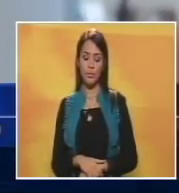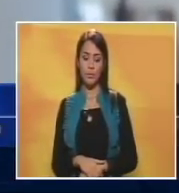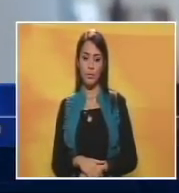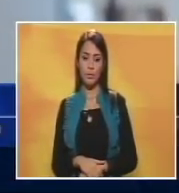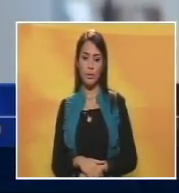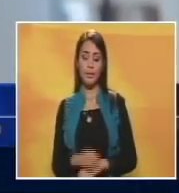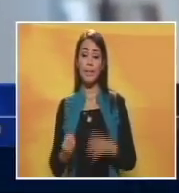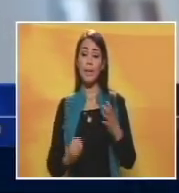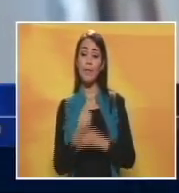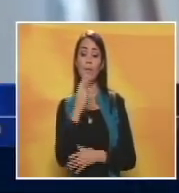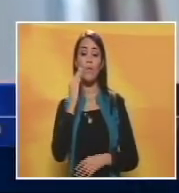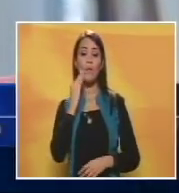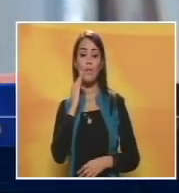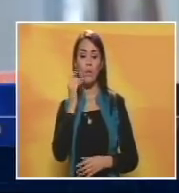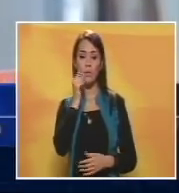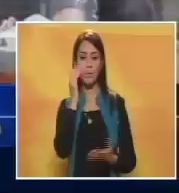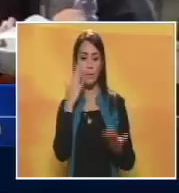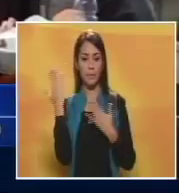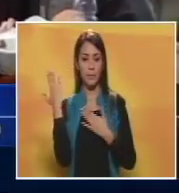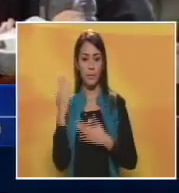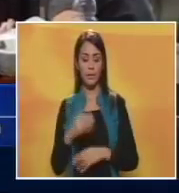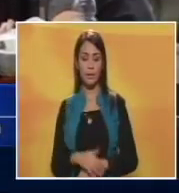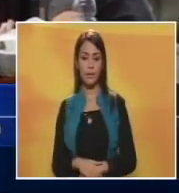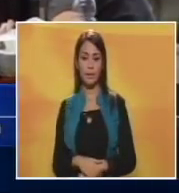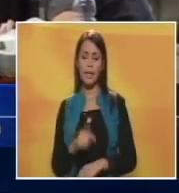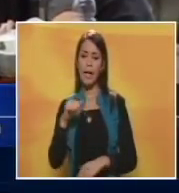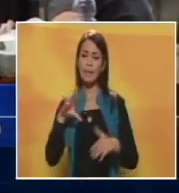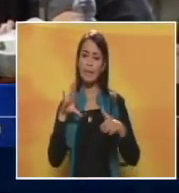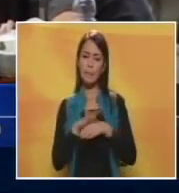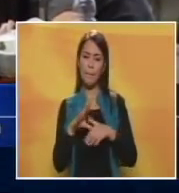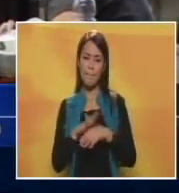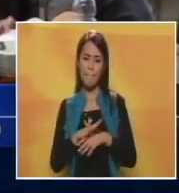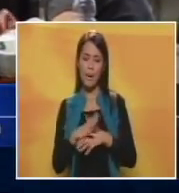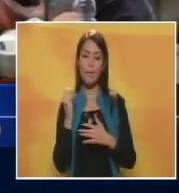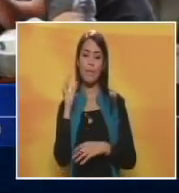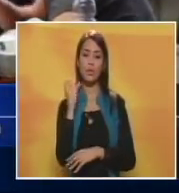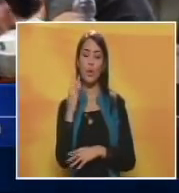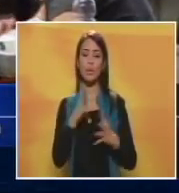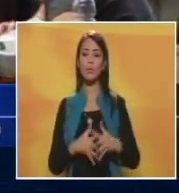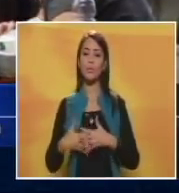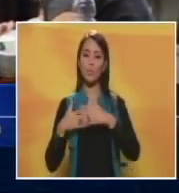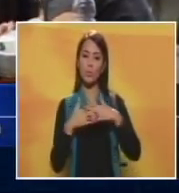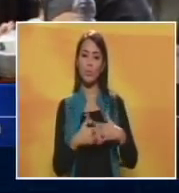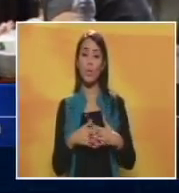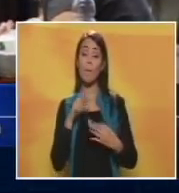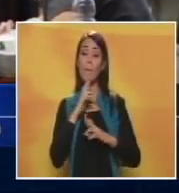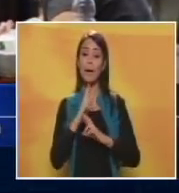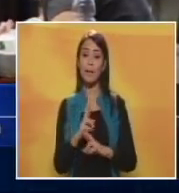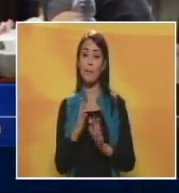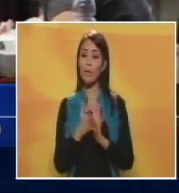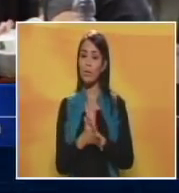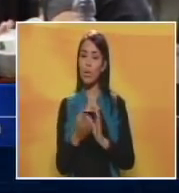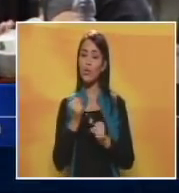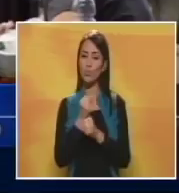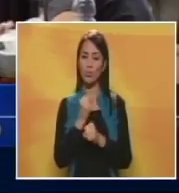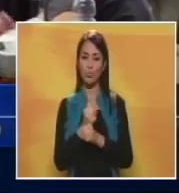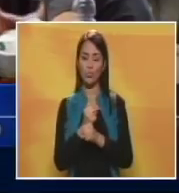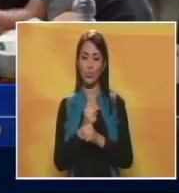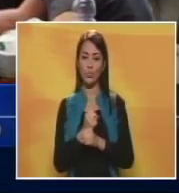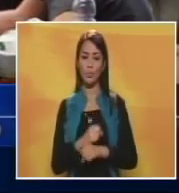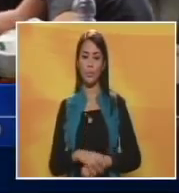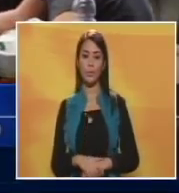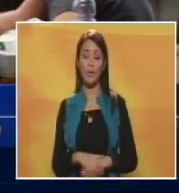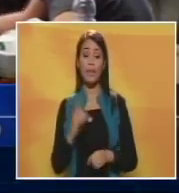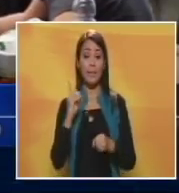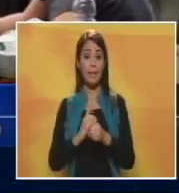Y el fundador de Facebook, Mark Zuckerberg, comparecerá este martes ante el Congreso de Estados Unidos para responder sobre su gestión, la